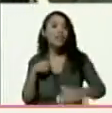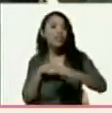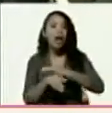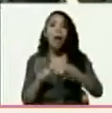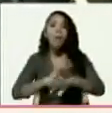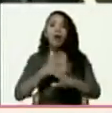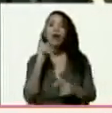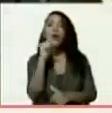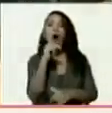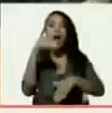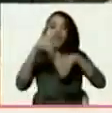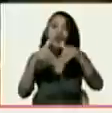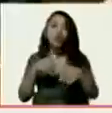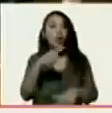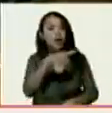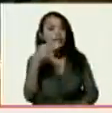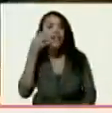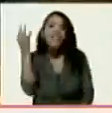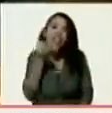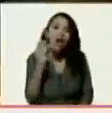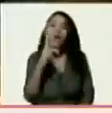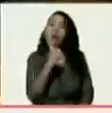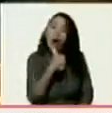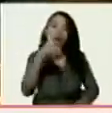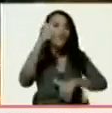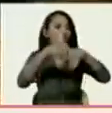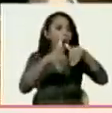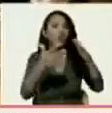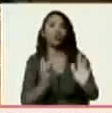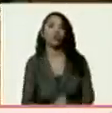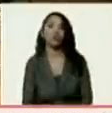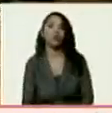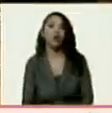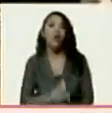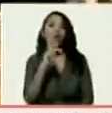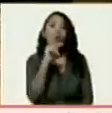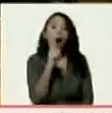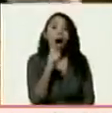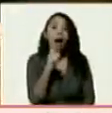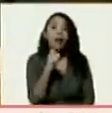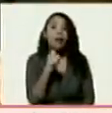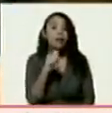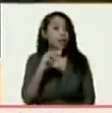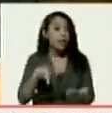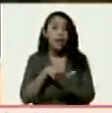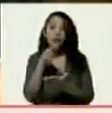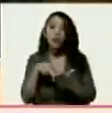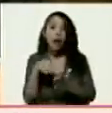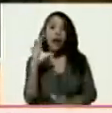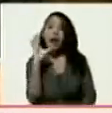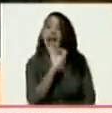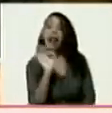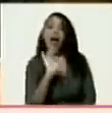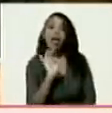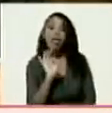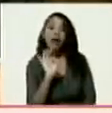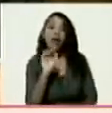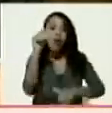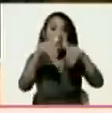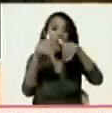los votos. Esa es la verdad, no tenía los votos. No los tenía ni en el Nacional, tenía los votos.